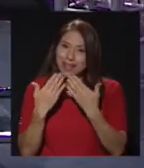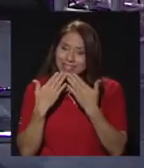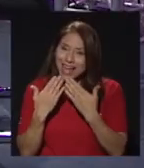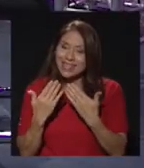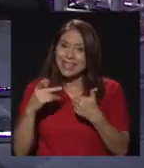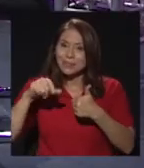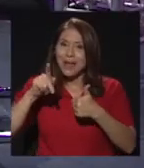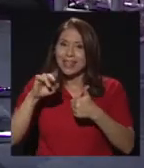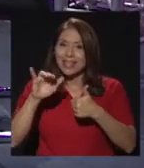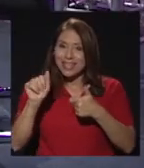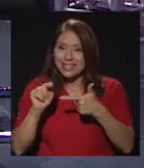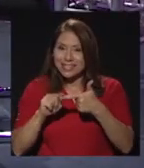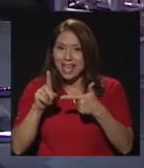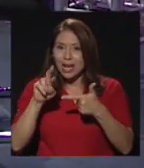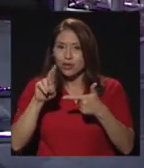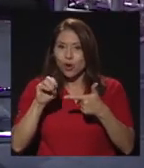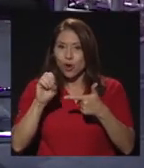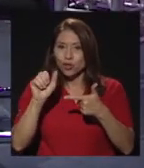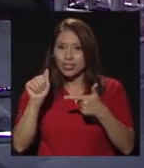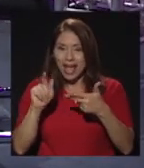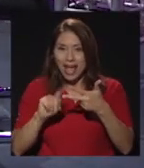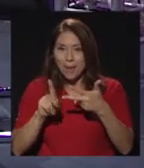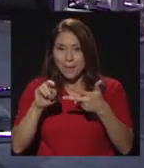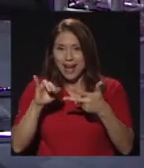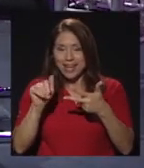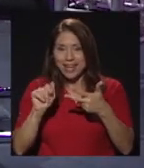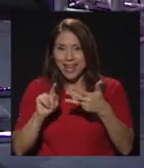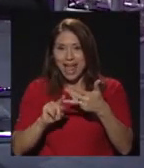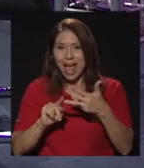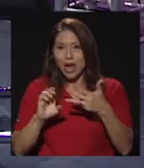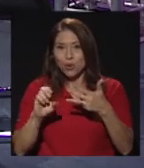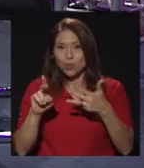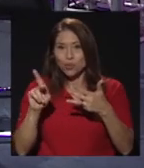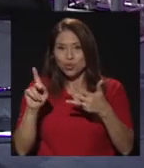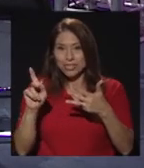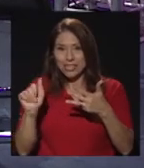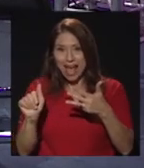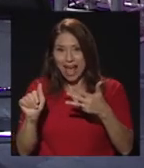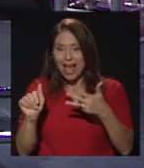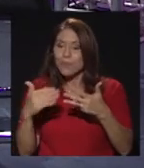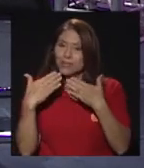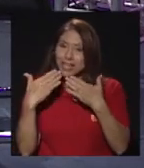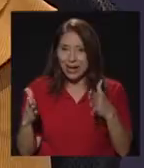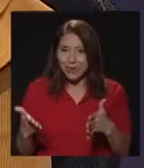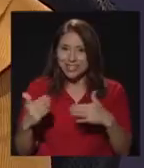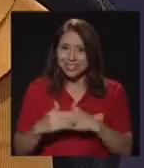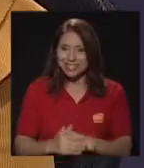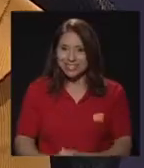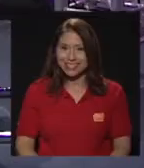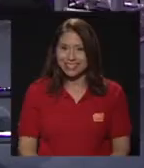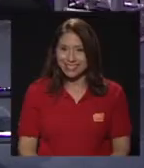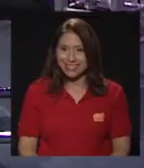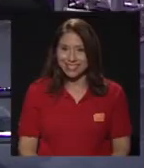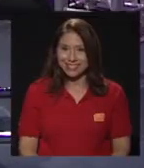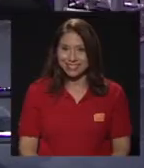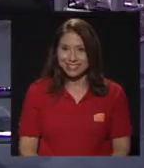Patricia, Rosa, María, Cuxa. Muchas gracias. Y pues gracias. Muchas gracias por contarnos sobre Enlace Nicaragüenses.